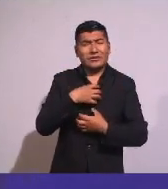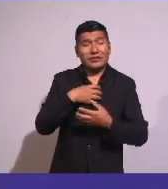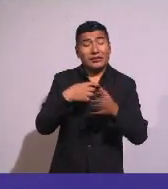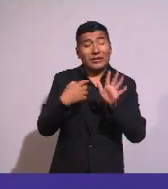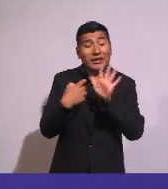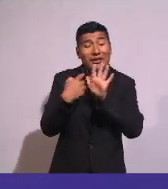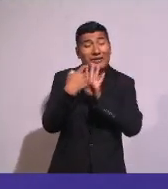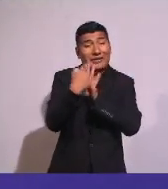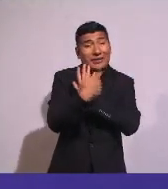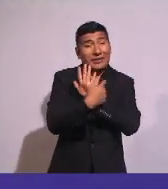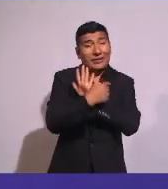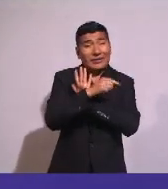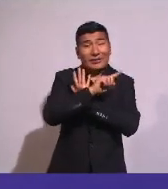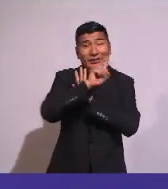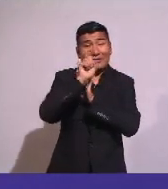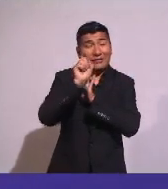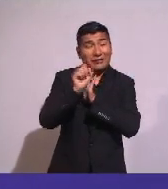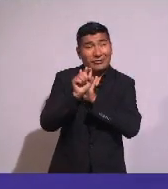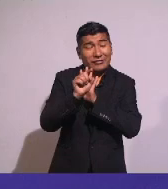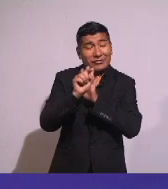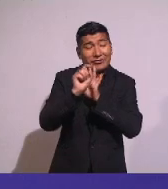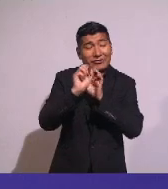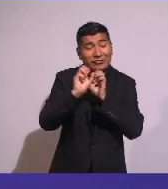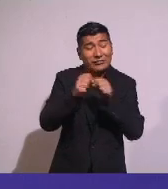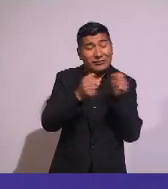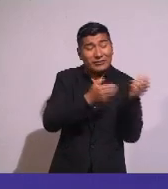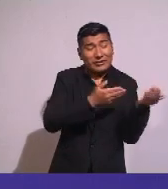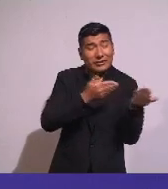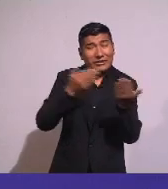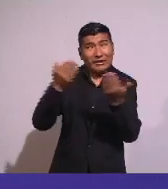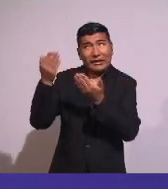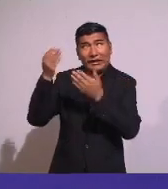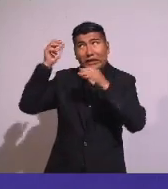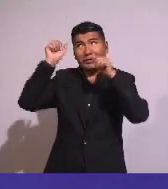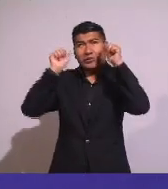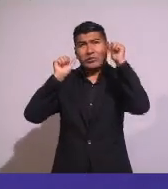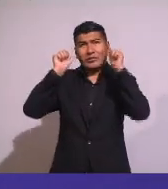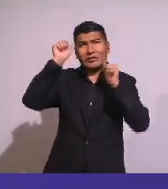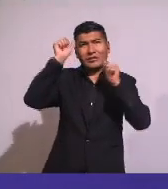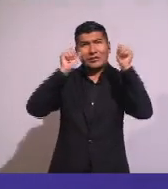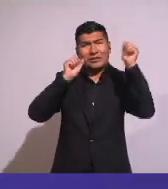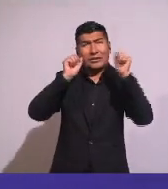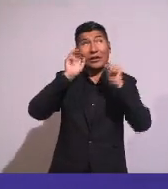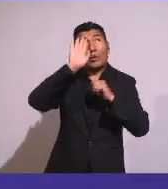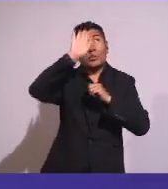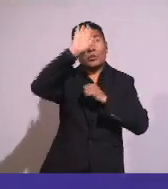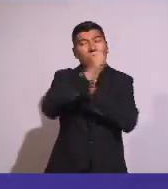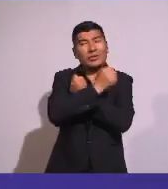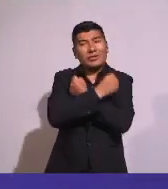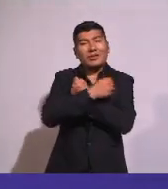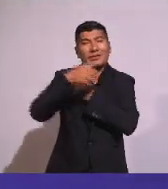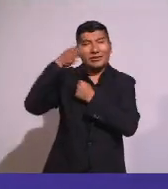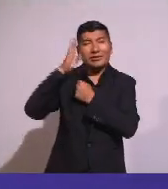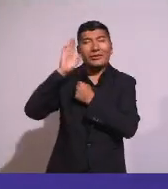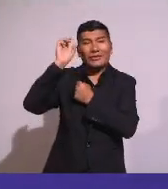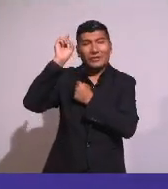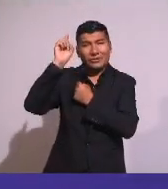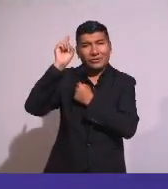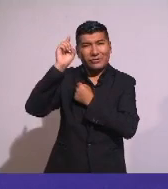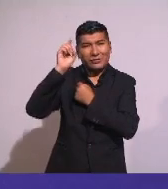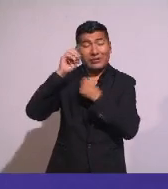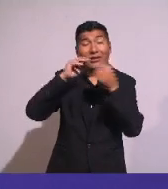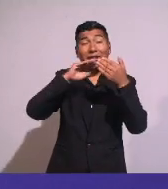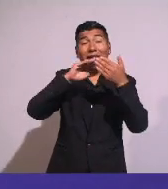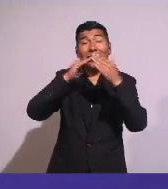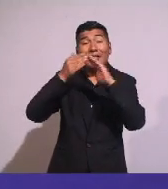preguntas nos pueden llevar a dudas del amor de dios el